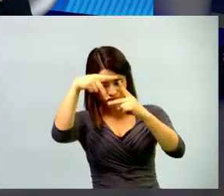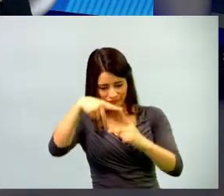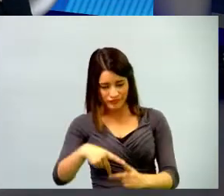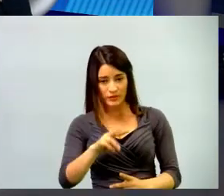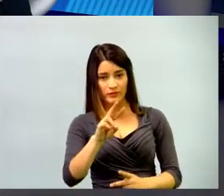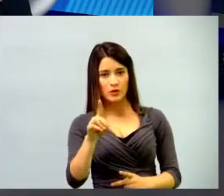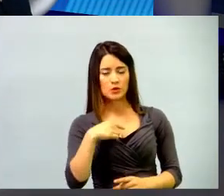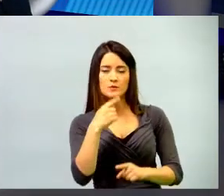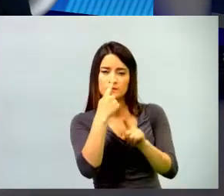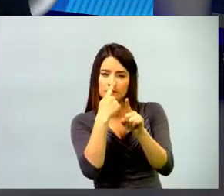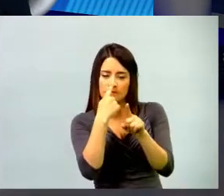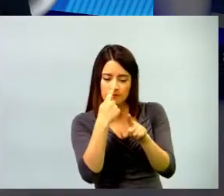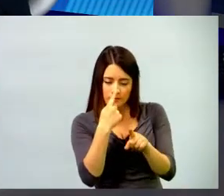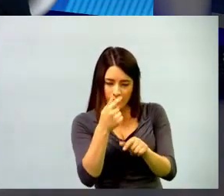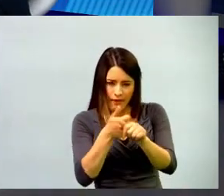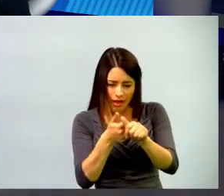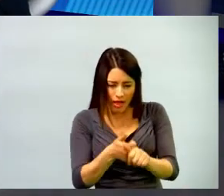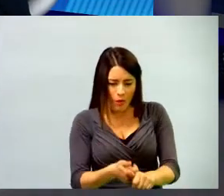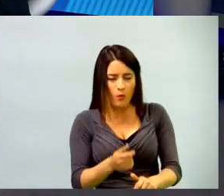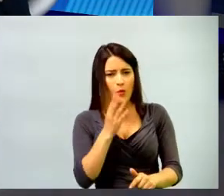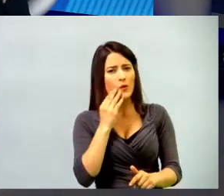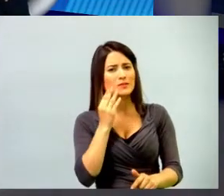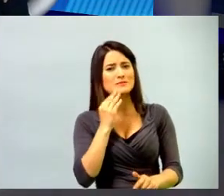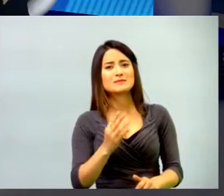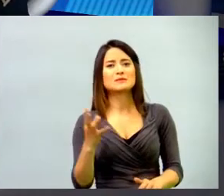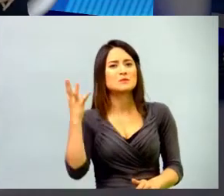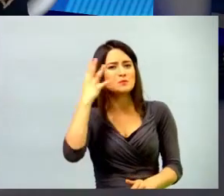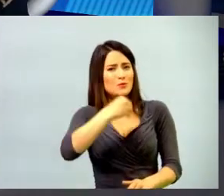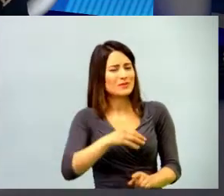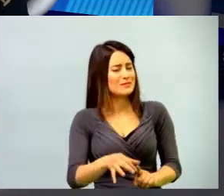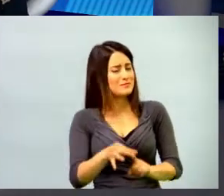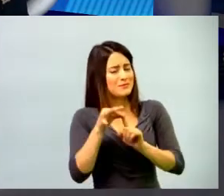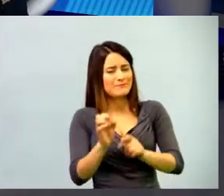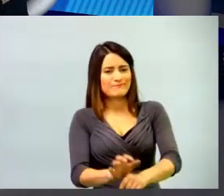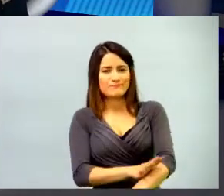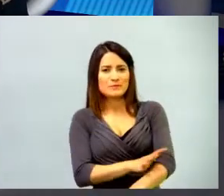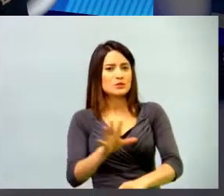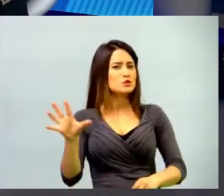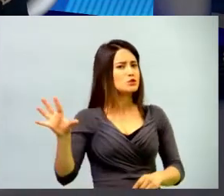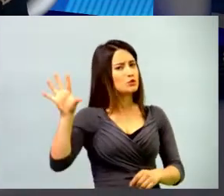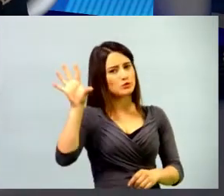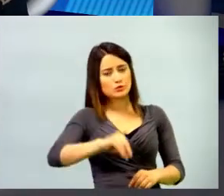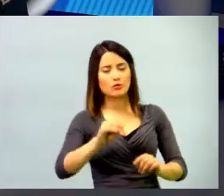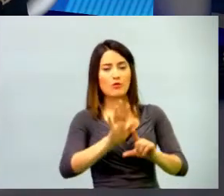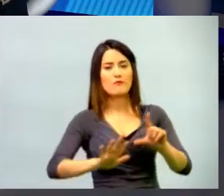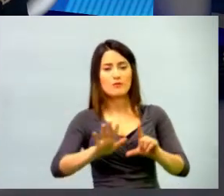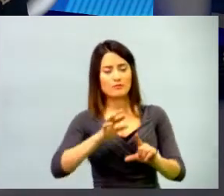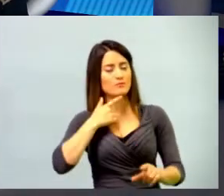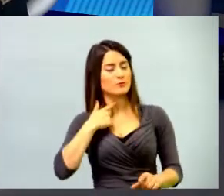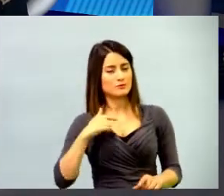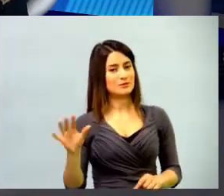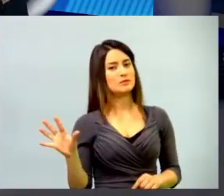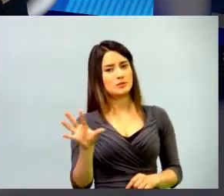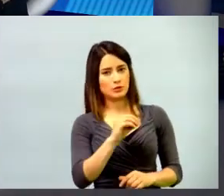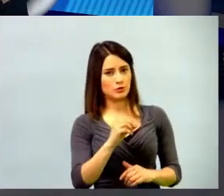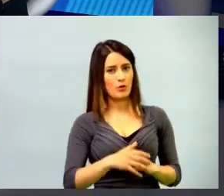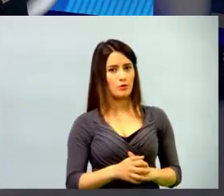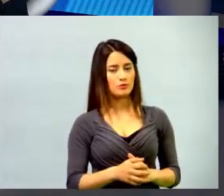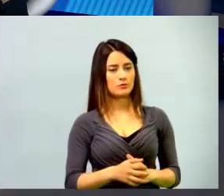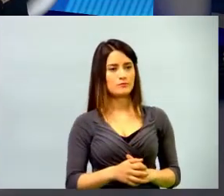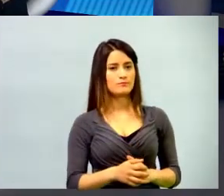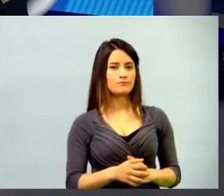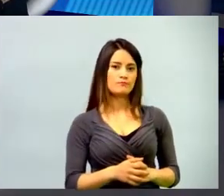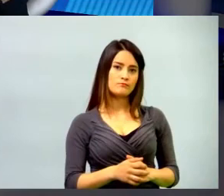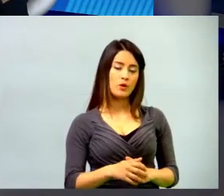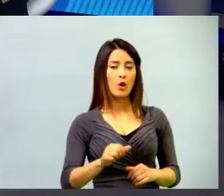decir que todas las experiencias eran significativas, eran muy buenas. Y particularmente la que se quedó por